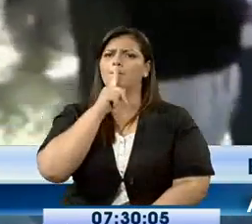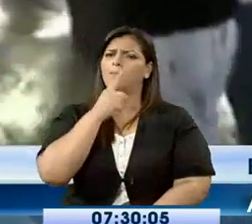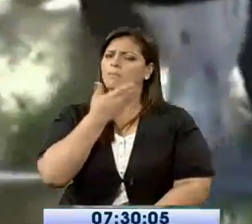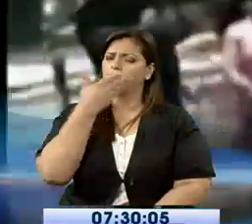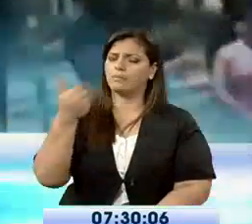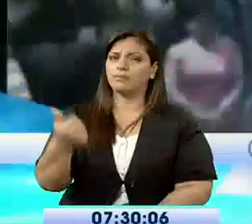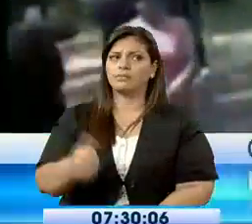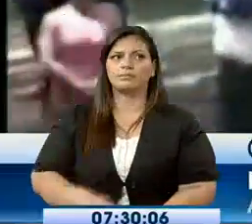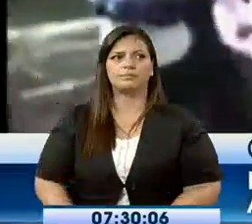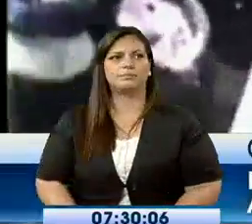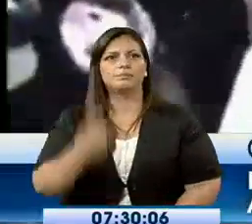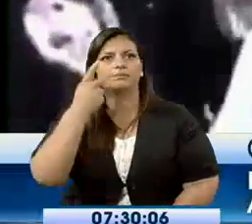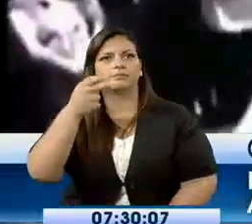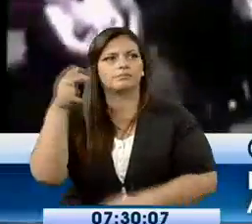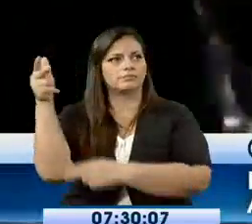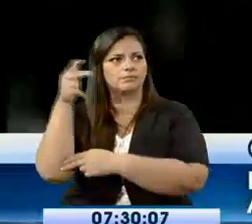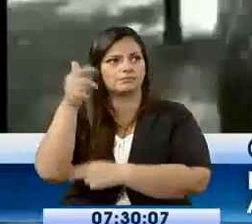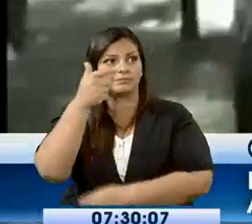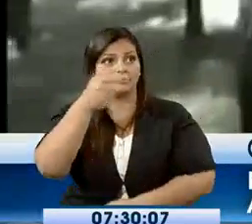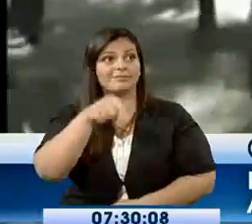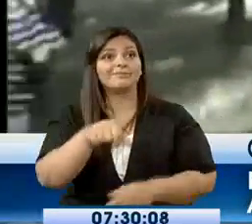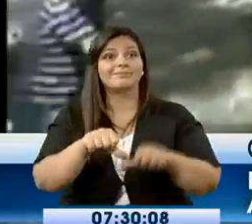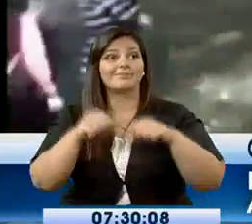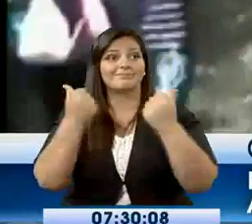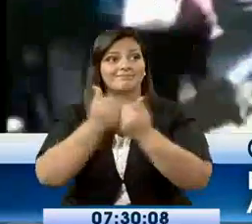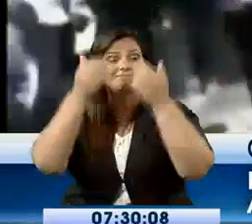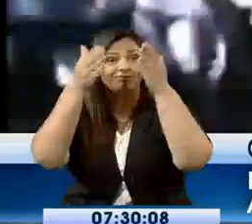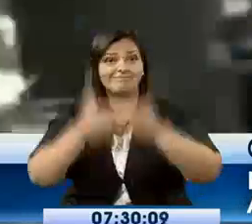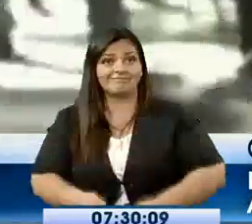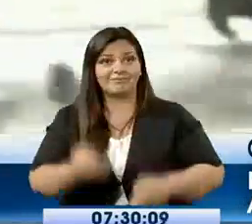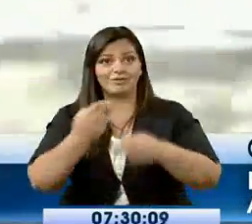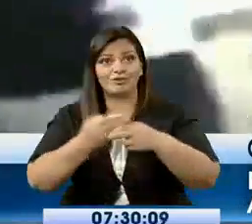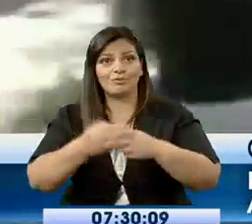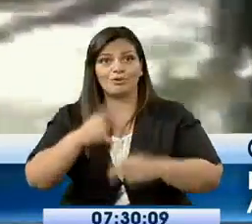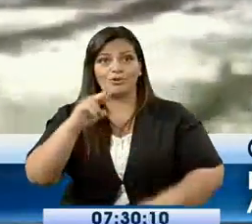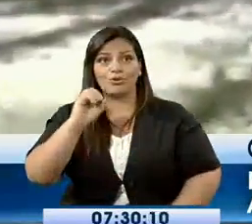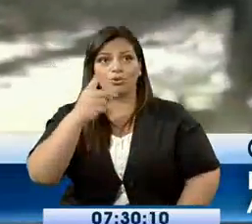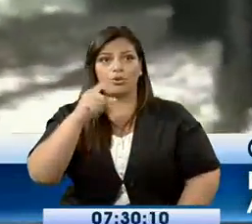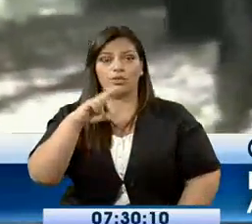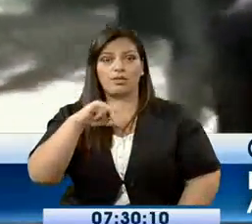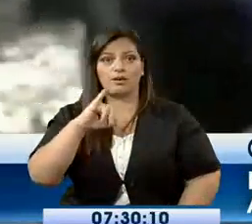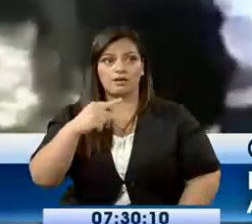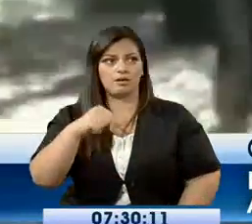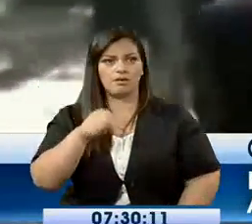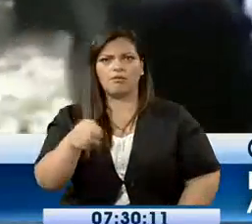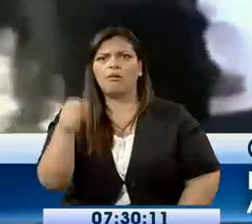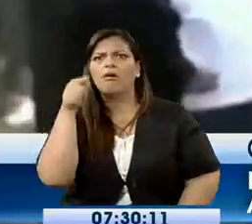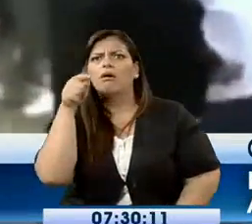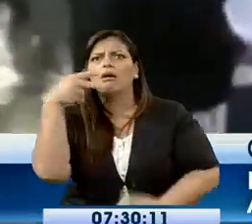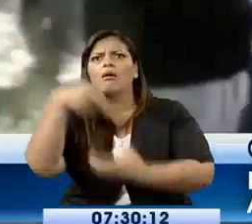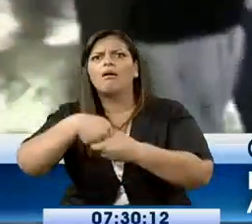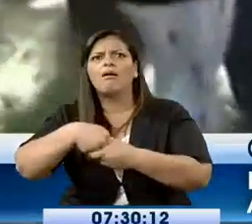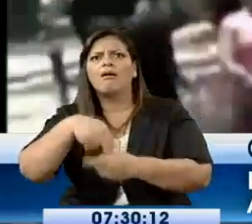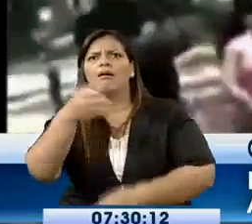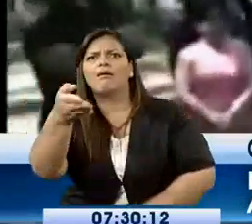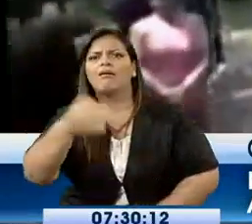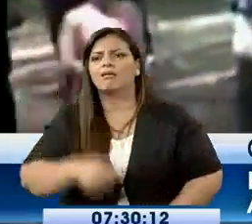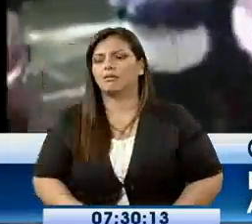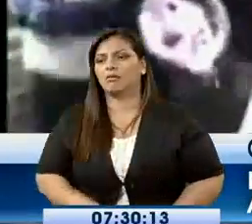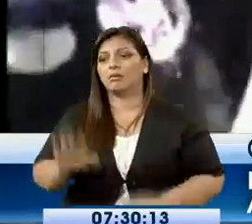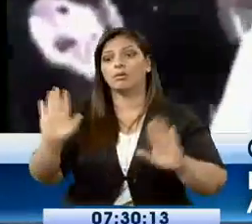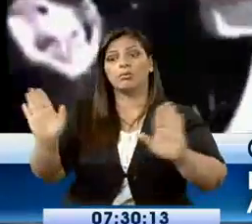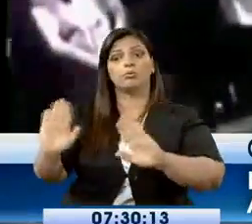videos se observa al asambleísta alterno de Alianza País, Rodrigo Collaguazo, acá dicen que no se puede abrir una investigación sobre el caso, que todo esto